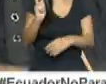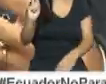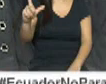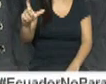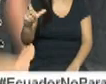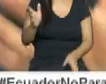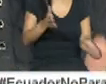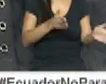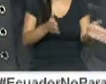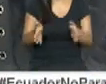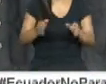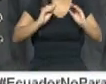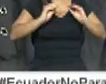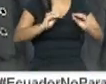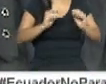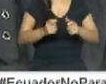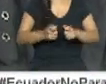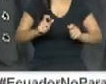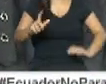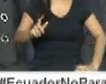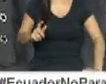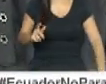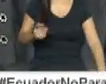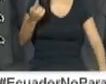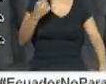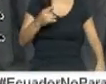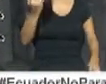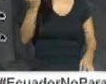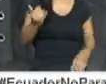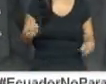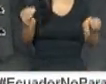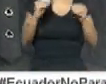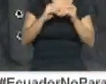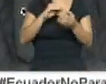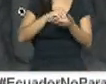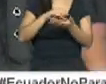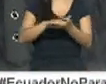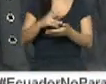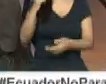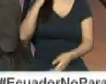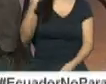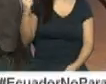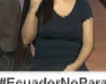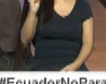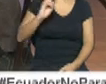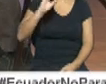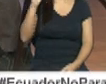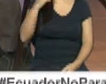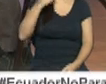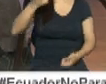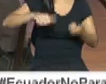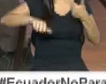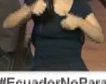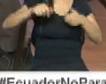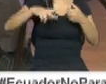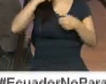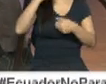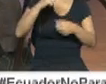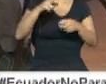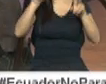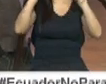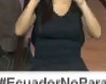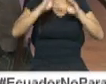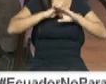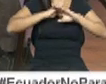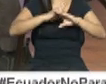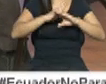alto, preparado, profesional, es caro. Y en este caso, lo que se impone últimamente, corrígeme Mario, es lo que se está hablando dentro del tema de defensa, que no se agota lo